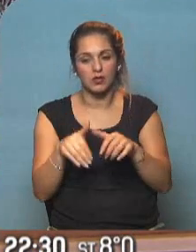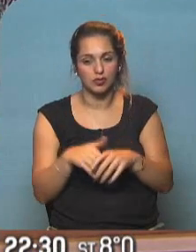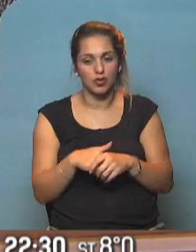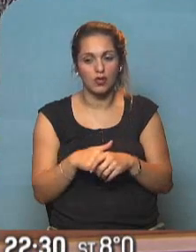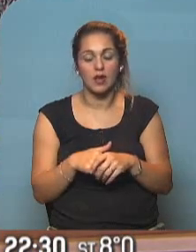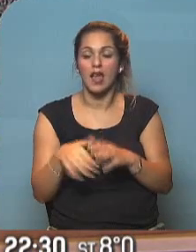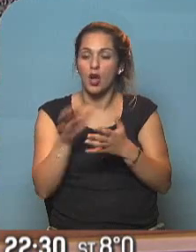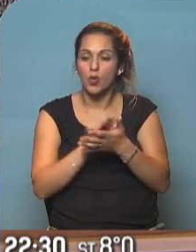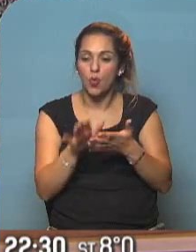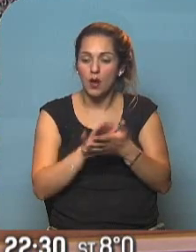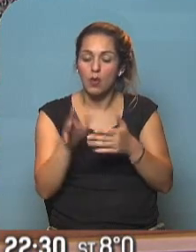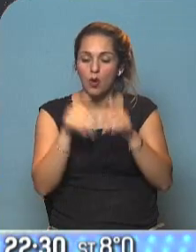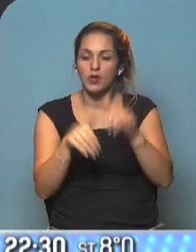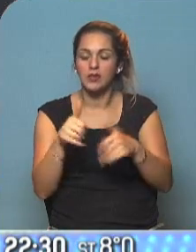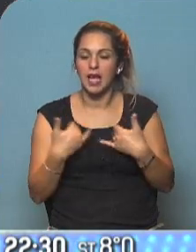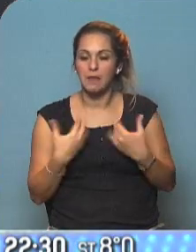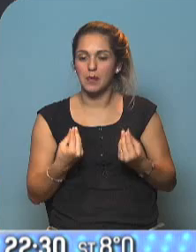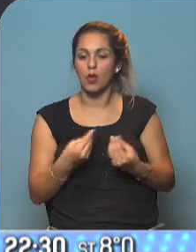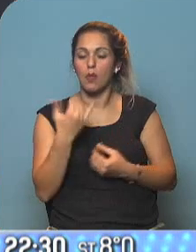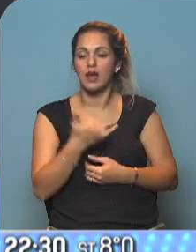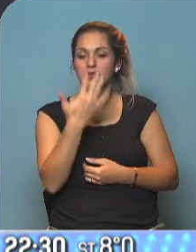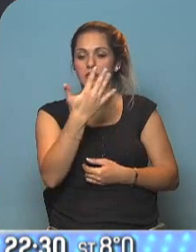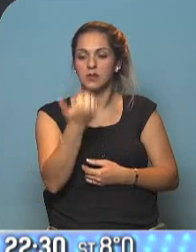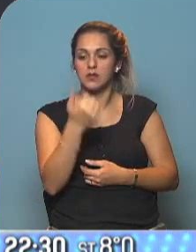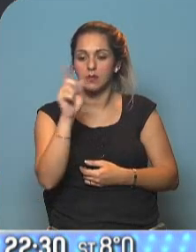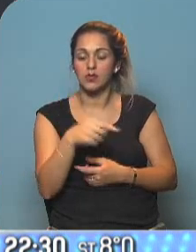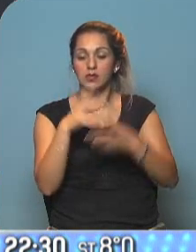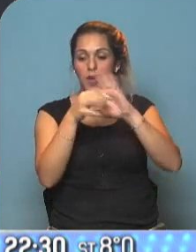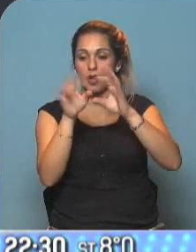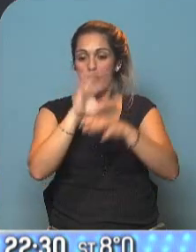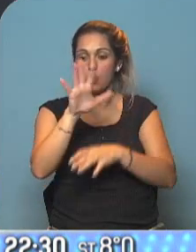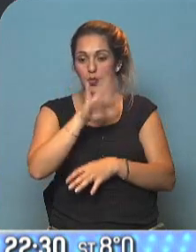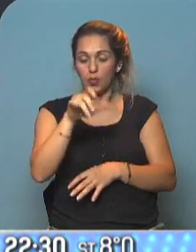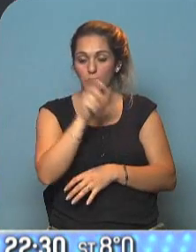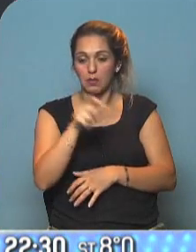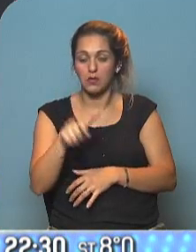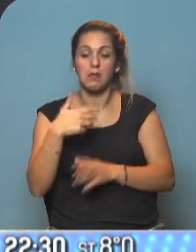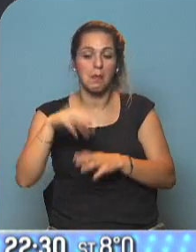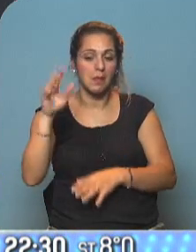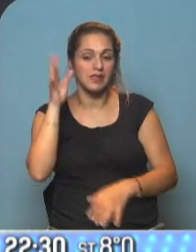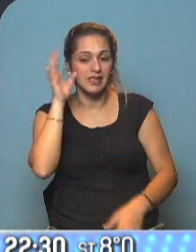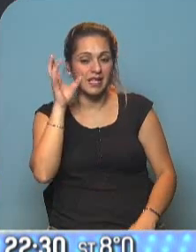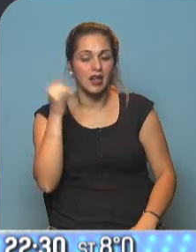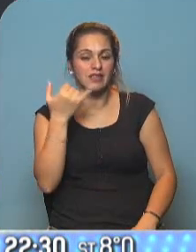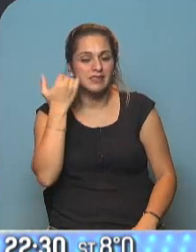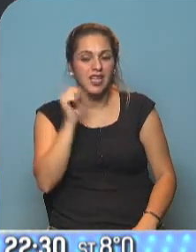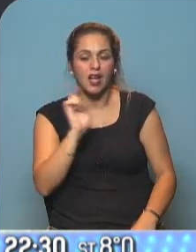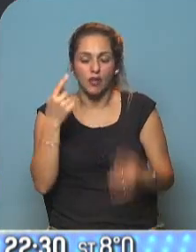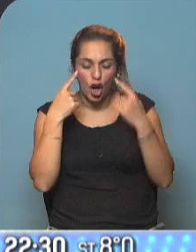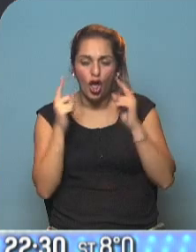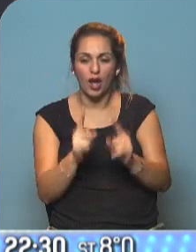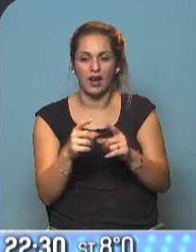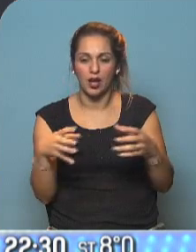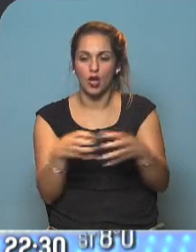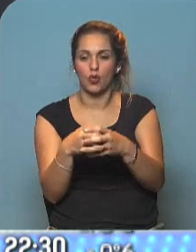nuevas elecciones. ¿Por qué? Porque hay un 56% de europeos y más de italianos que ya no creen en los partidos